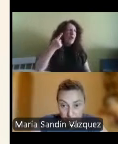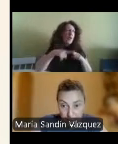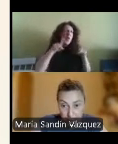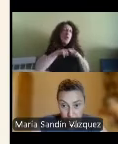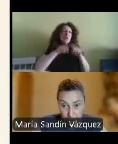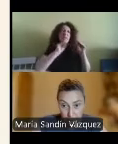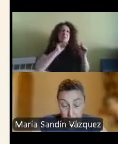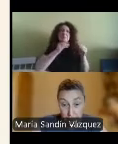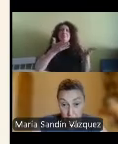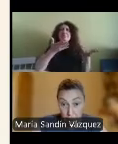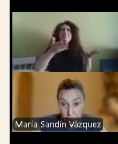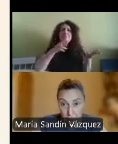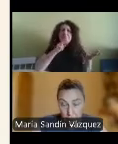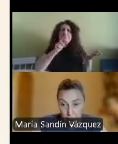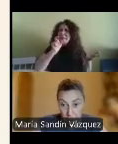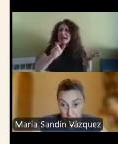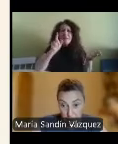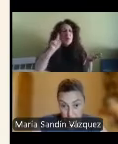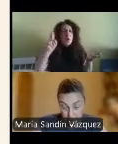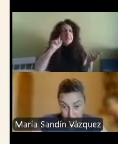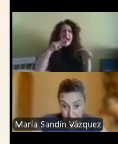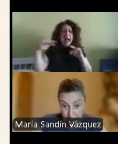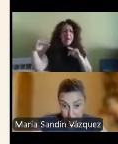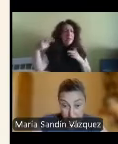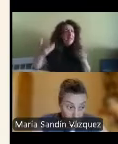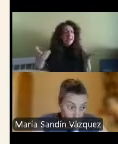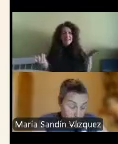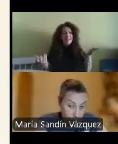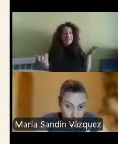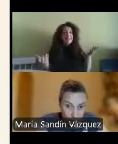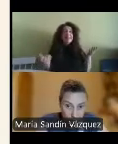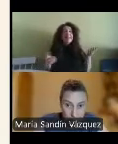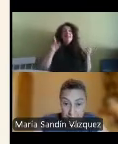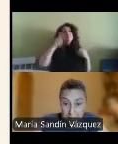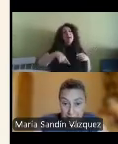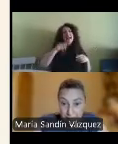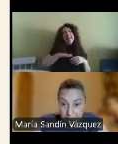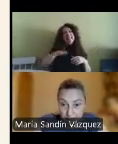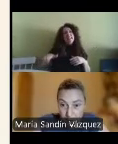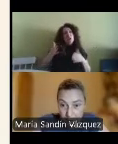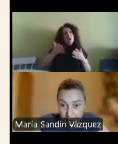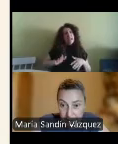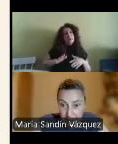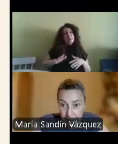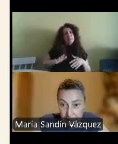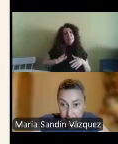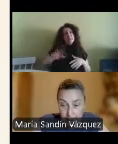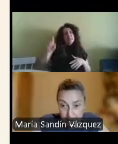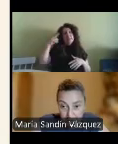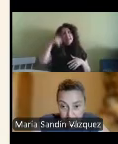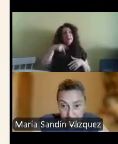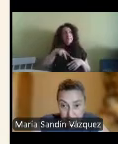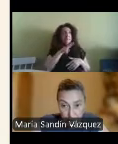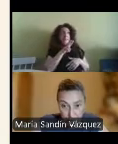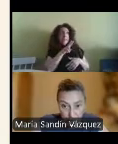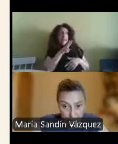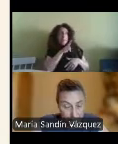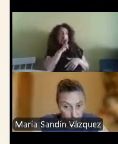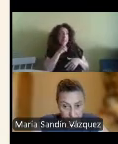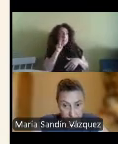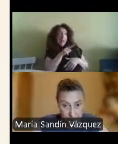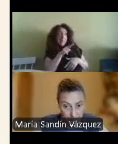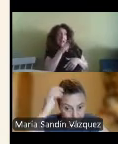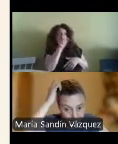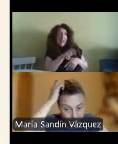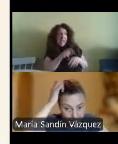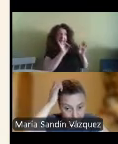sabían ni cómo traducir eso. Y luego, sobre todo, las miraban, los niños, los hijos, las miraban con una cara y decían, ¿a mi madre le pasa esto?